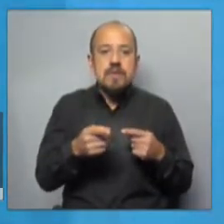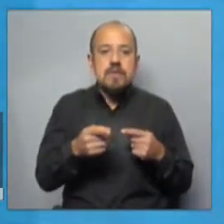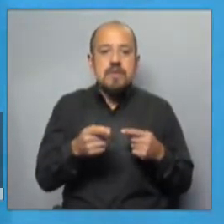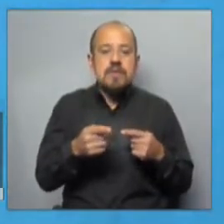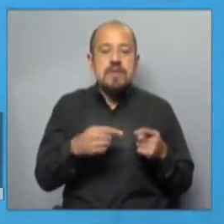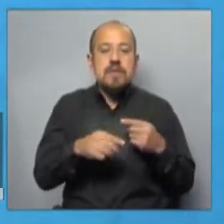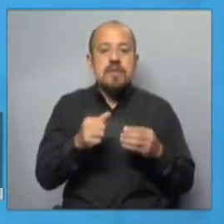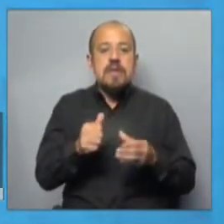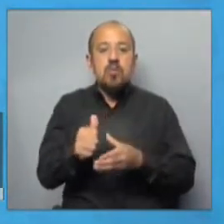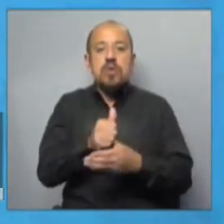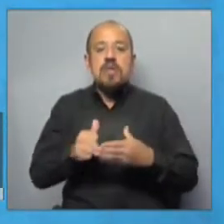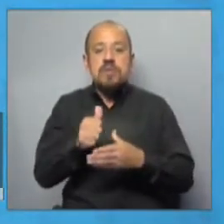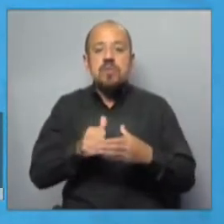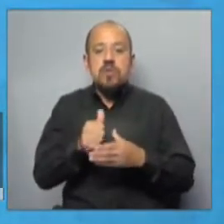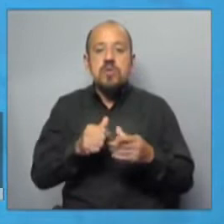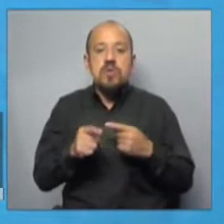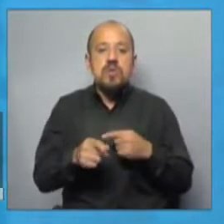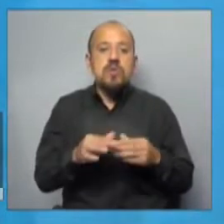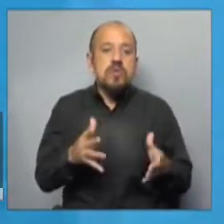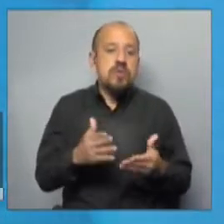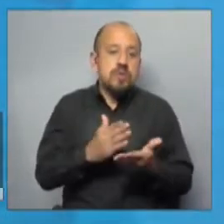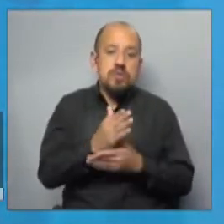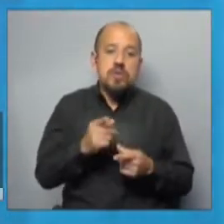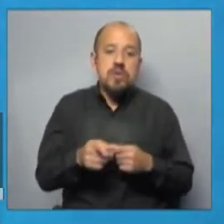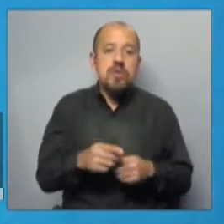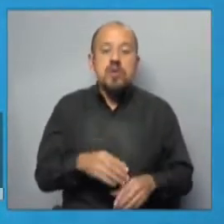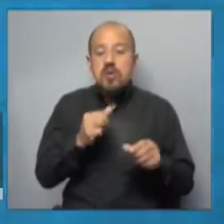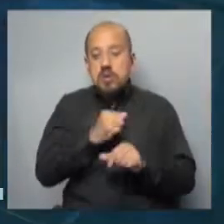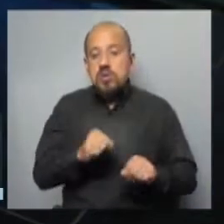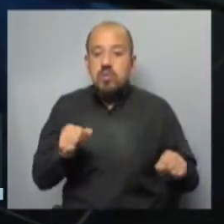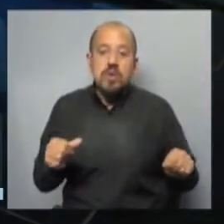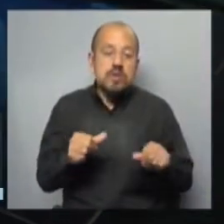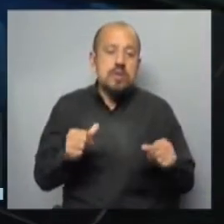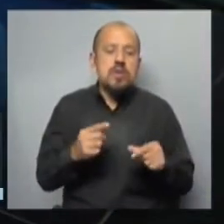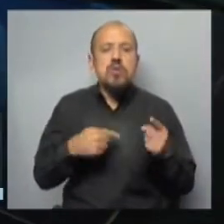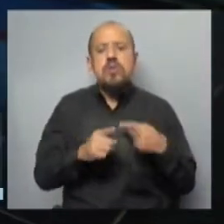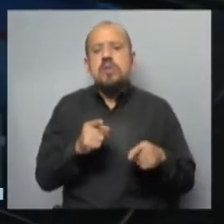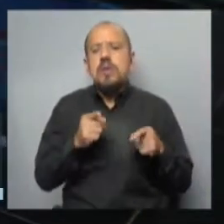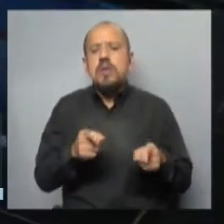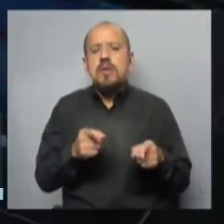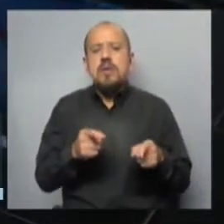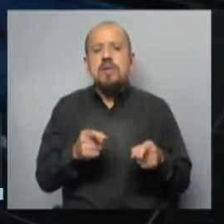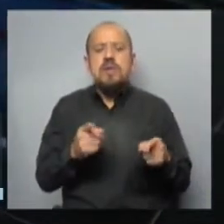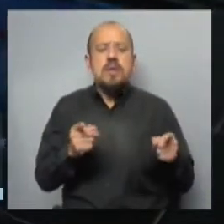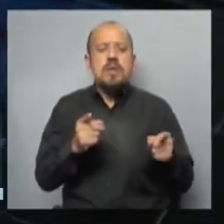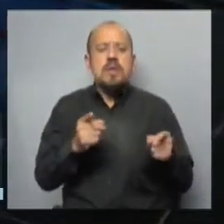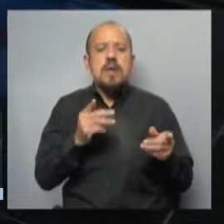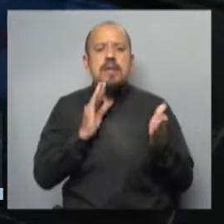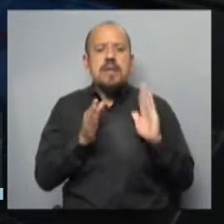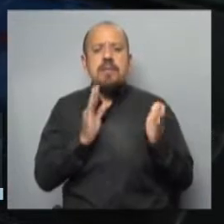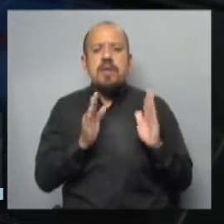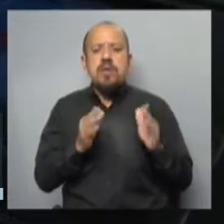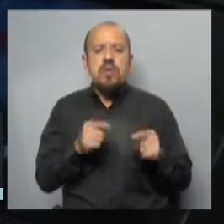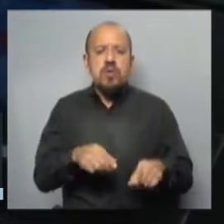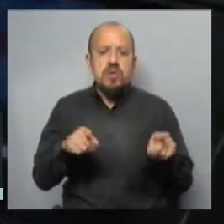autismo es muy diversos casos son muy particulares no se puede generalizar y a partir de eso también el tratamiento no es el mismo tratamiento